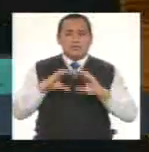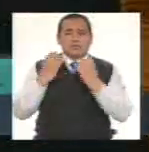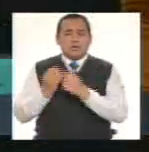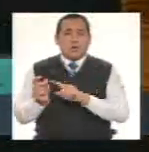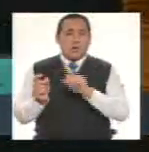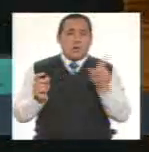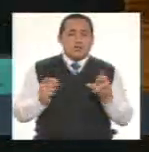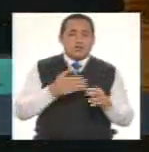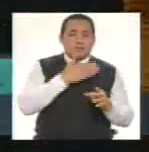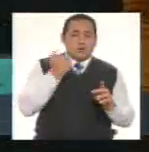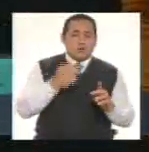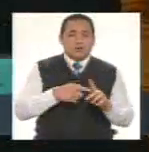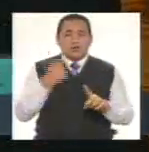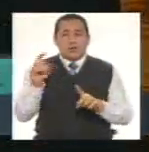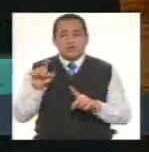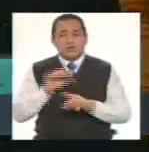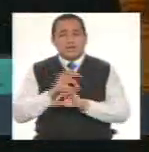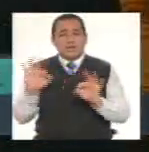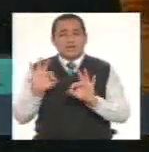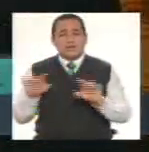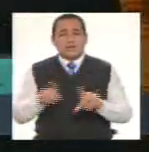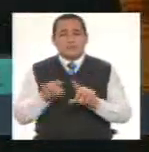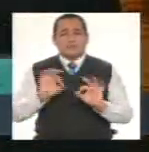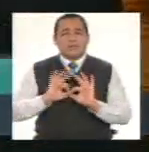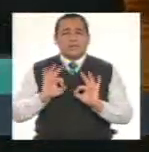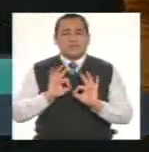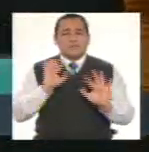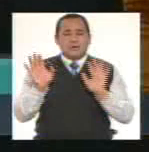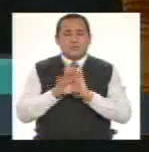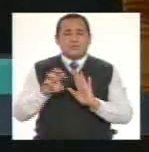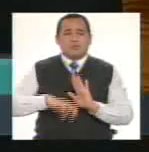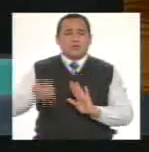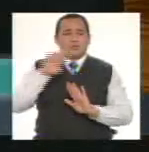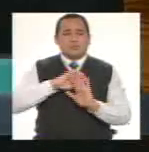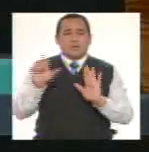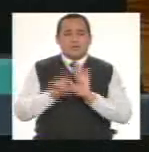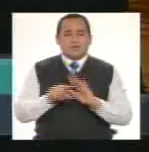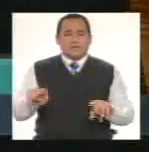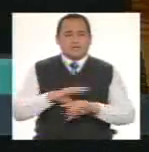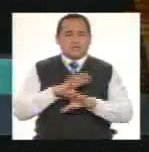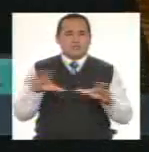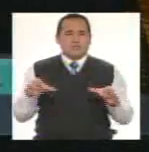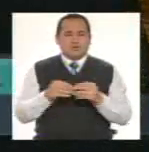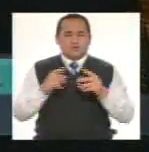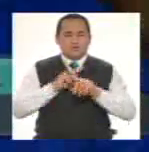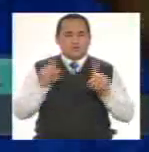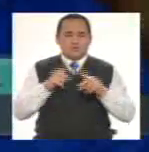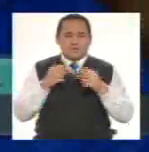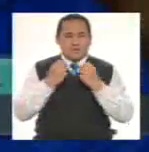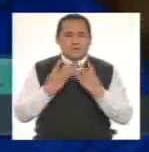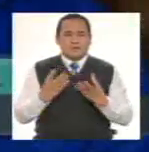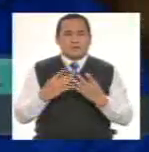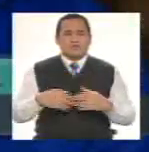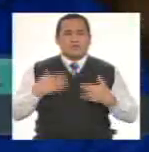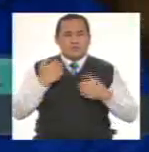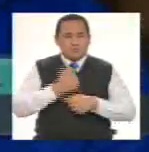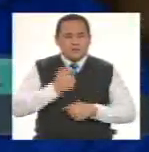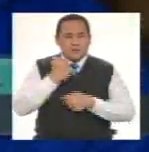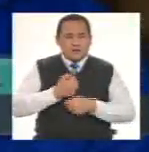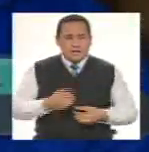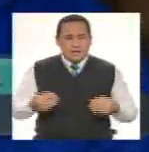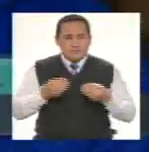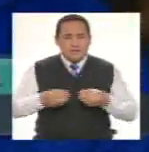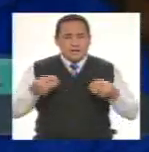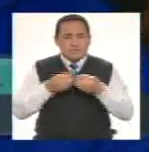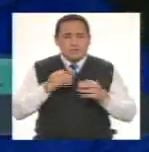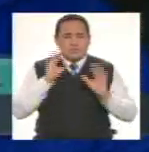que otro porque aprueba proyecto de ley y el otro no tiene proyecto de ley es totalmente inapropiado. Vamos a trabajar más y como fuerza